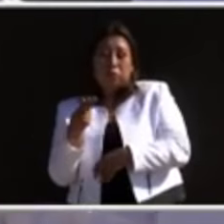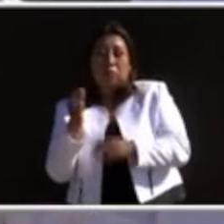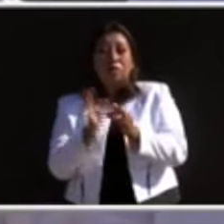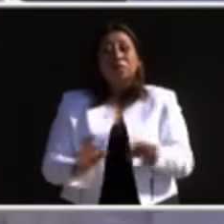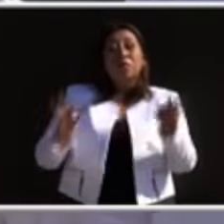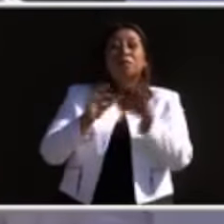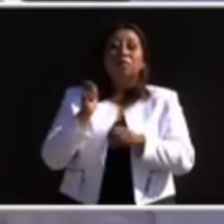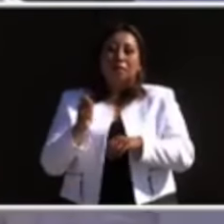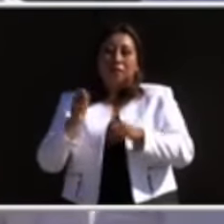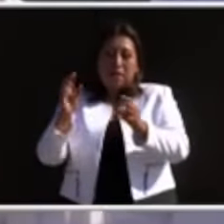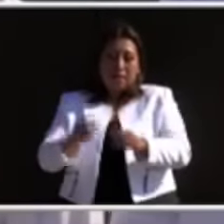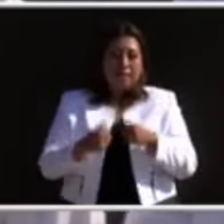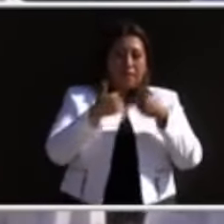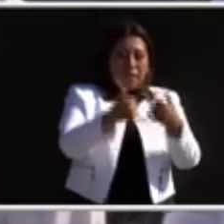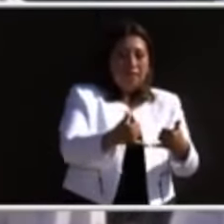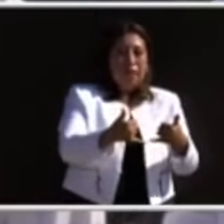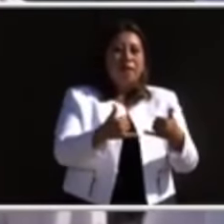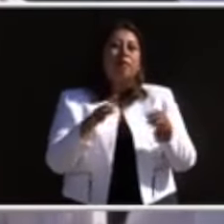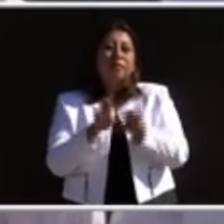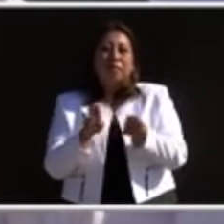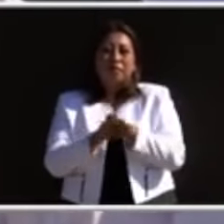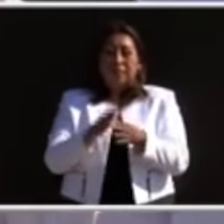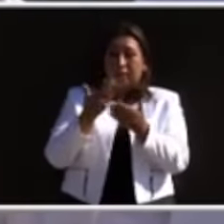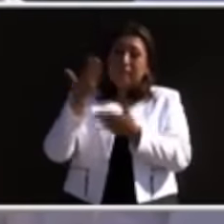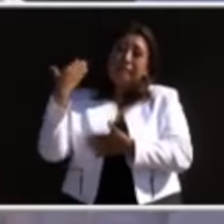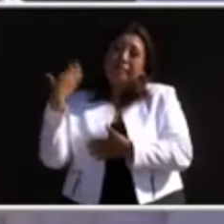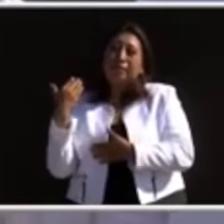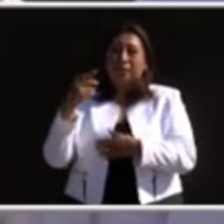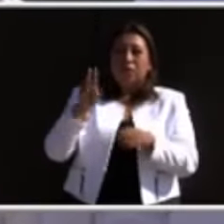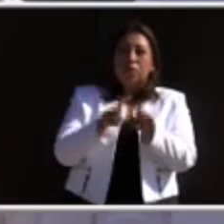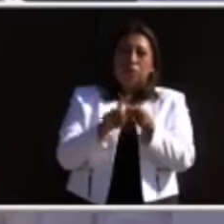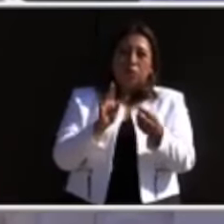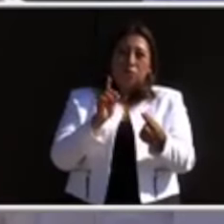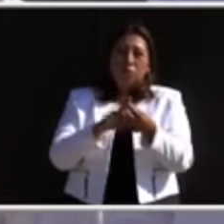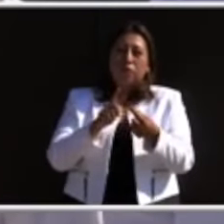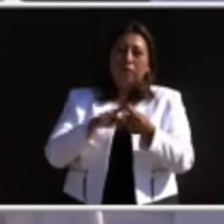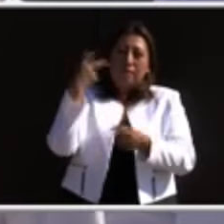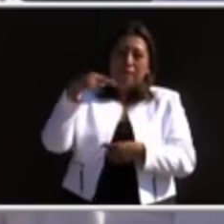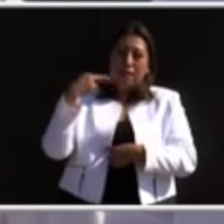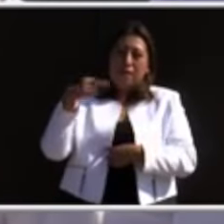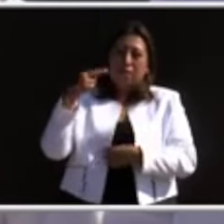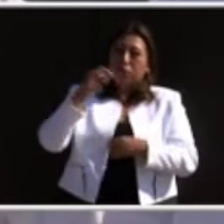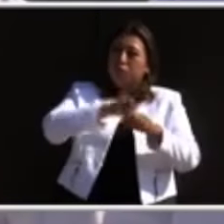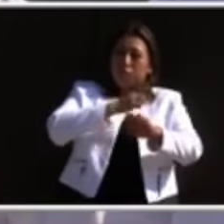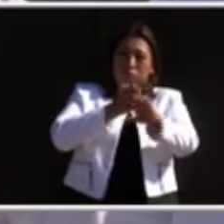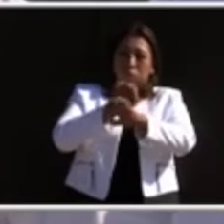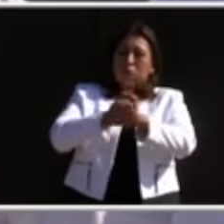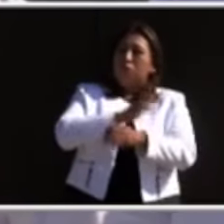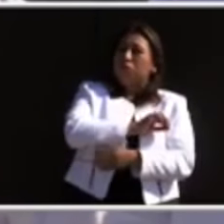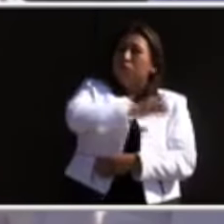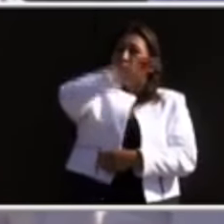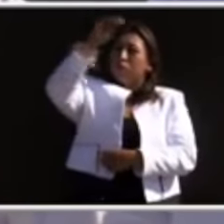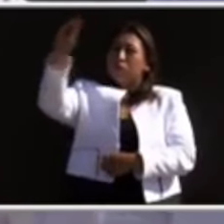Deporte. Y recientemente le dio gloria a México y a Veracruz, obteniendo medalla de oro en los